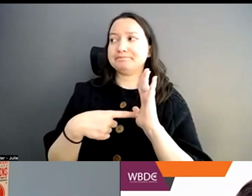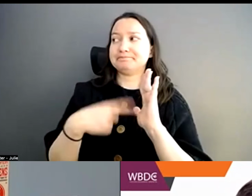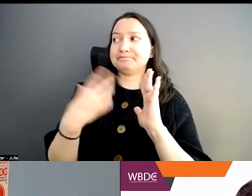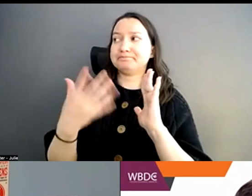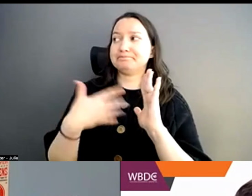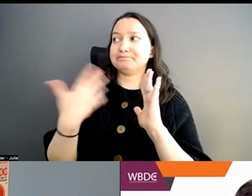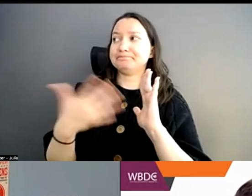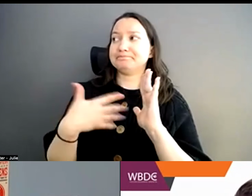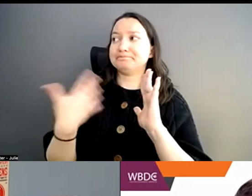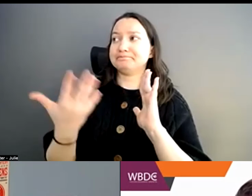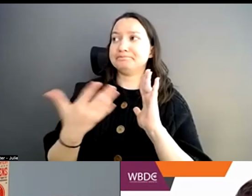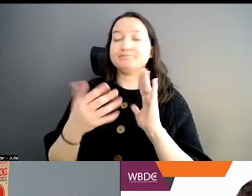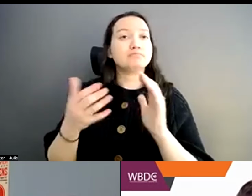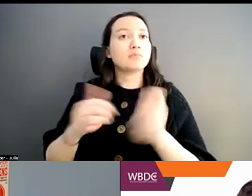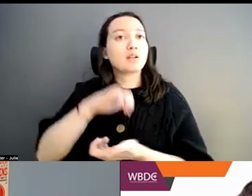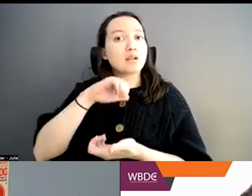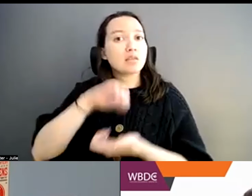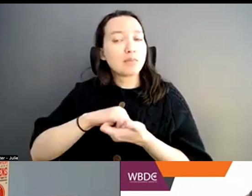ejemplo de